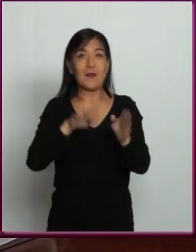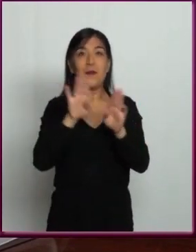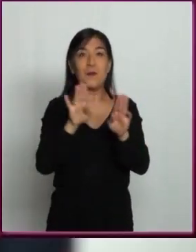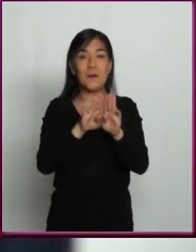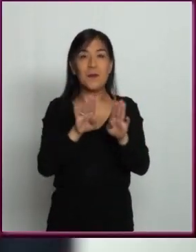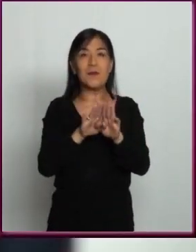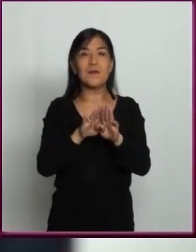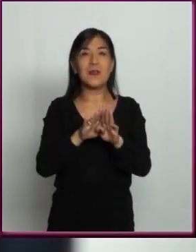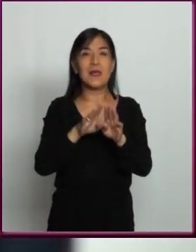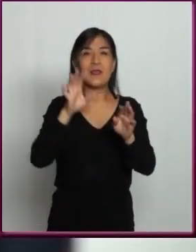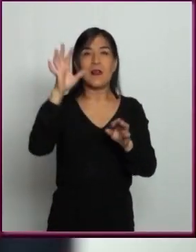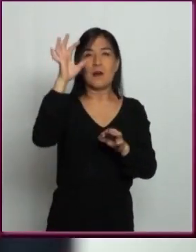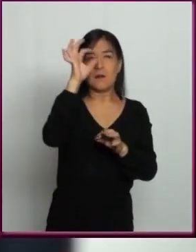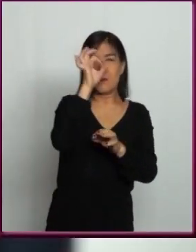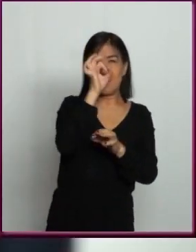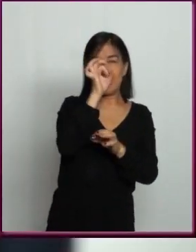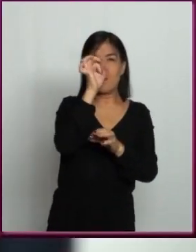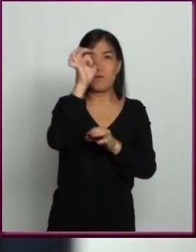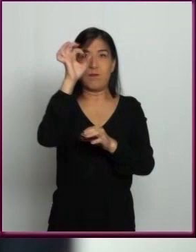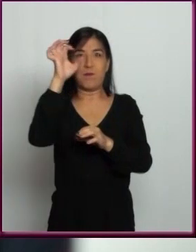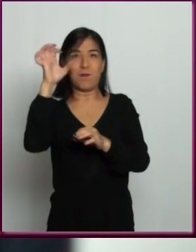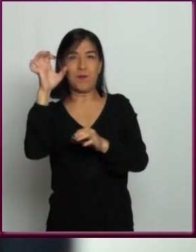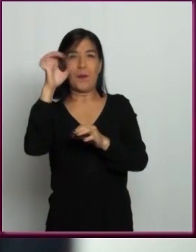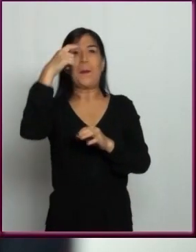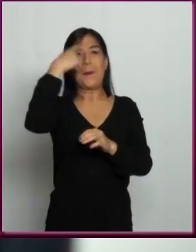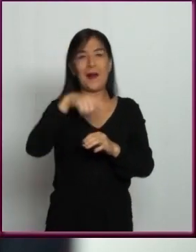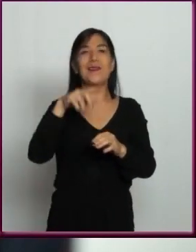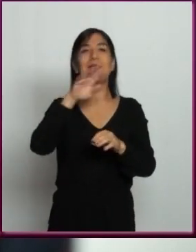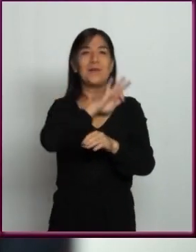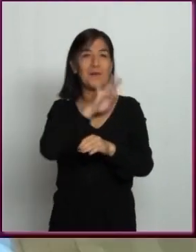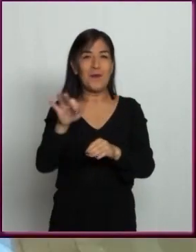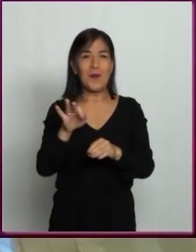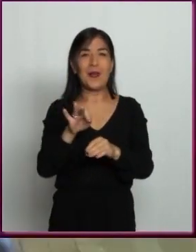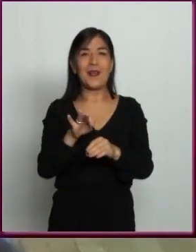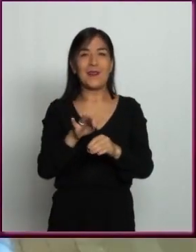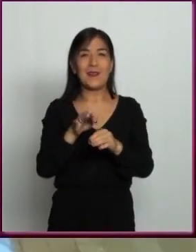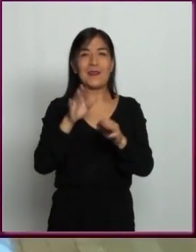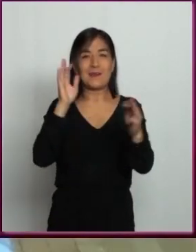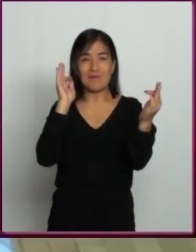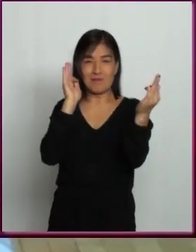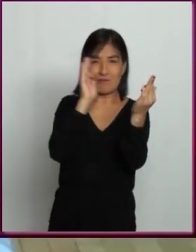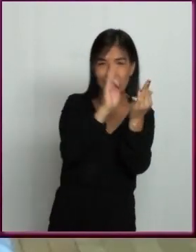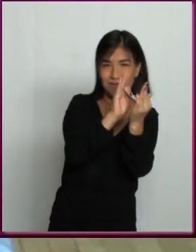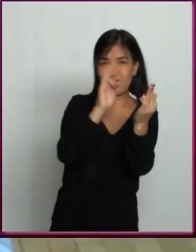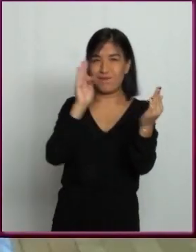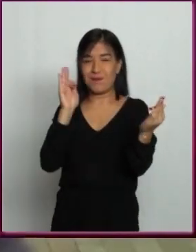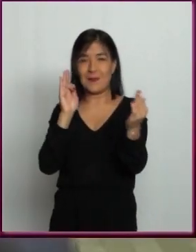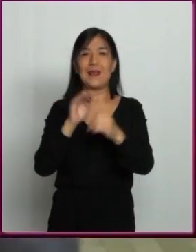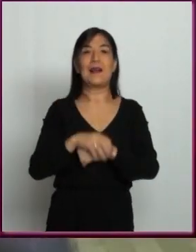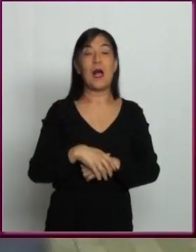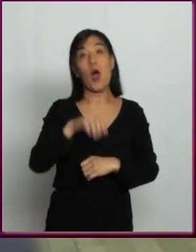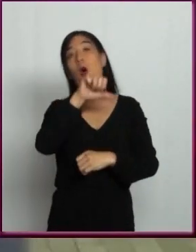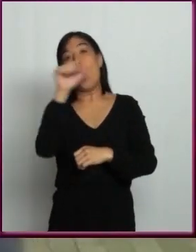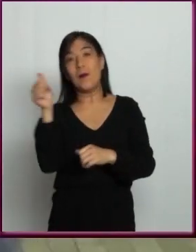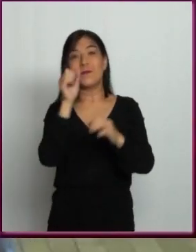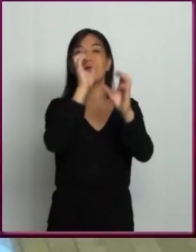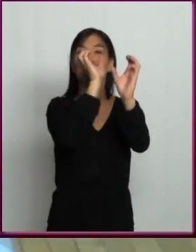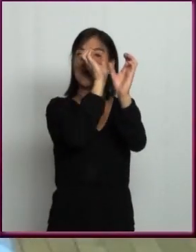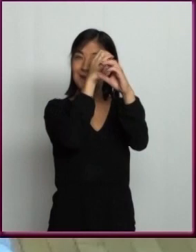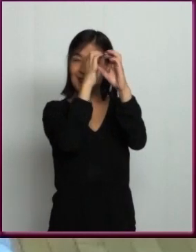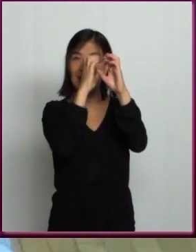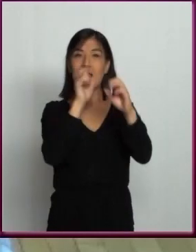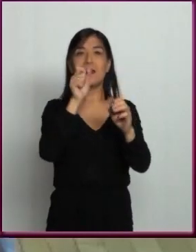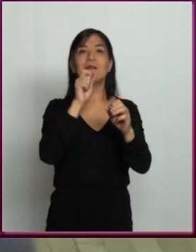o adelgaza la lente para poder enfocar la imagen. Y por otro lado, la cámara tiene un